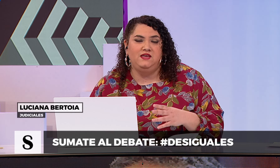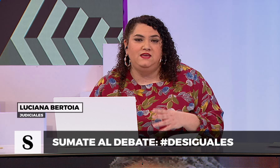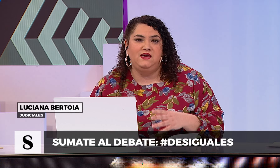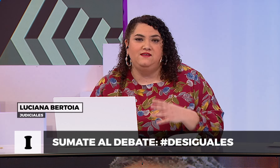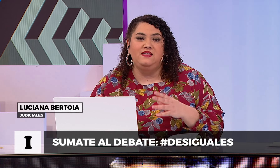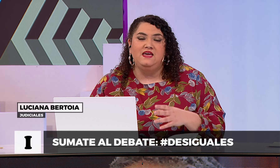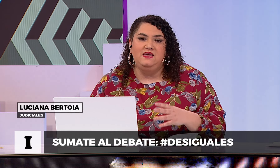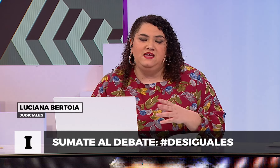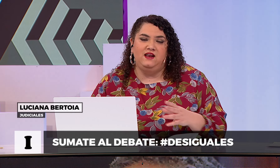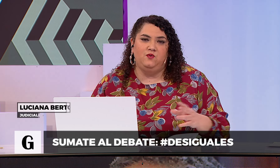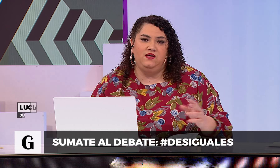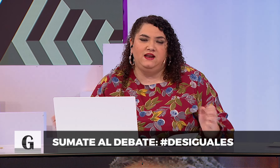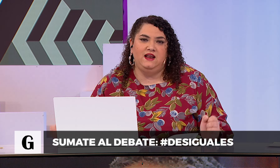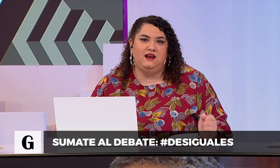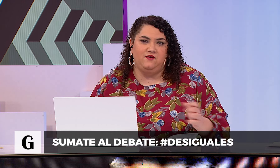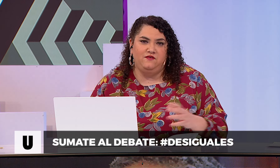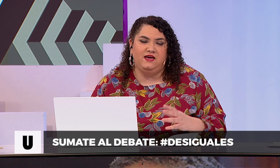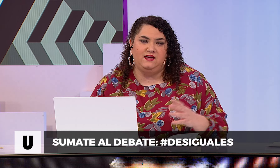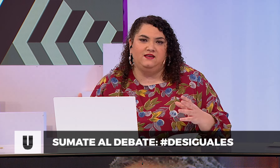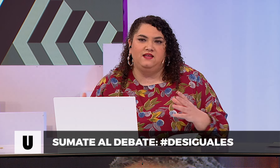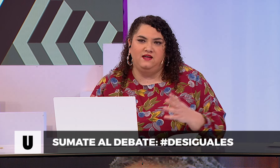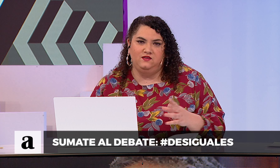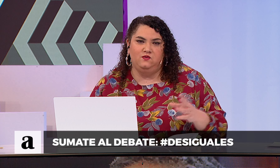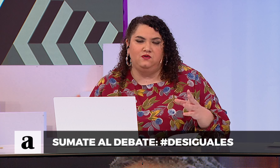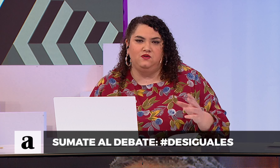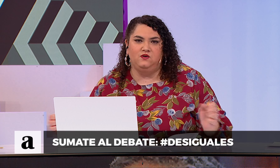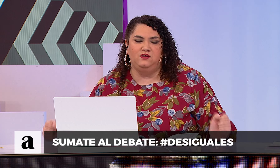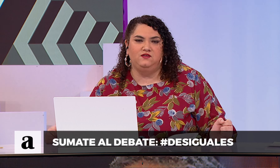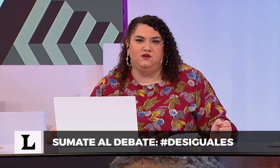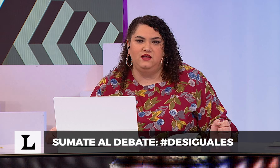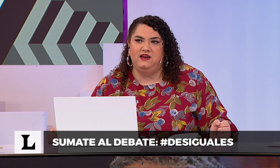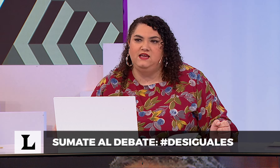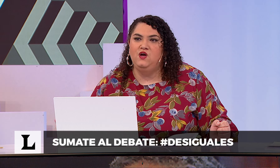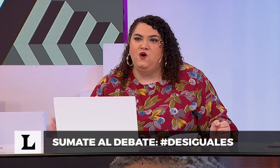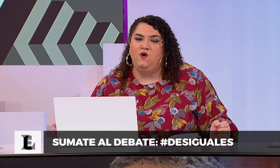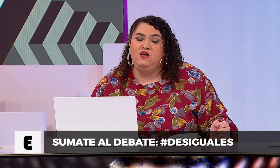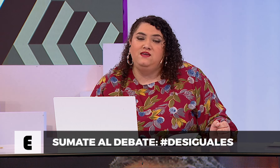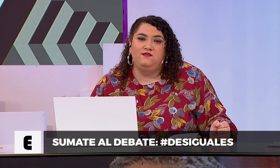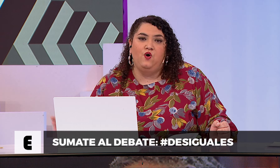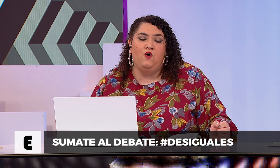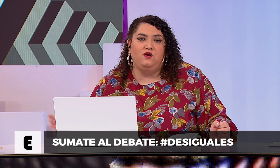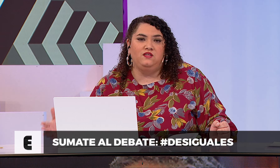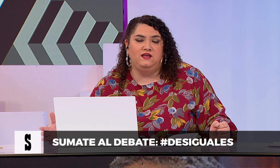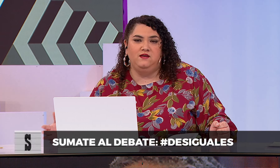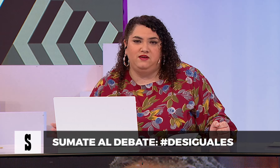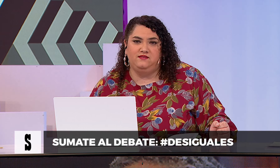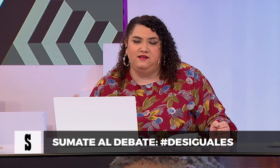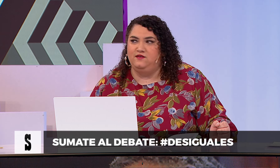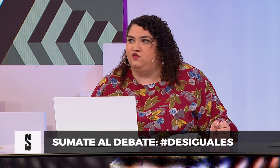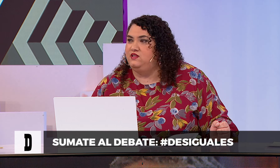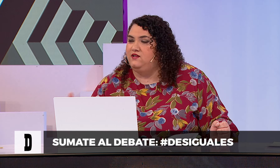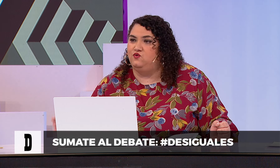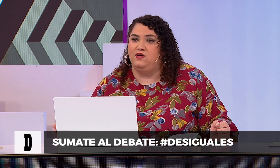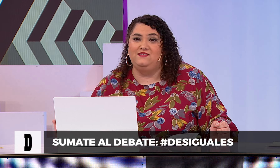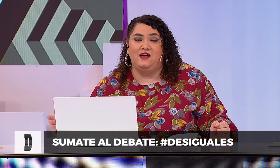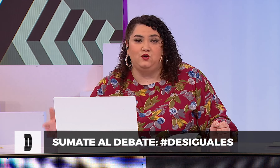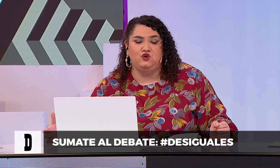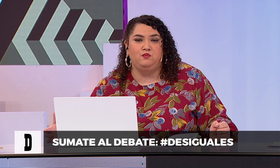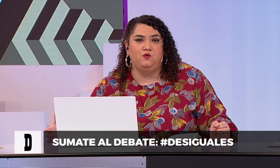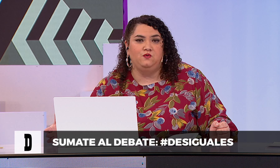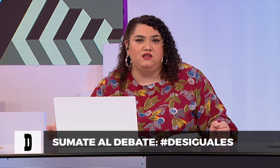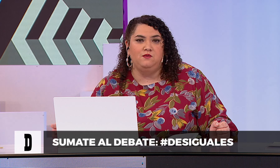pidió medidas, y el juez Daniel Rafecas, que está de turno con Stornelli, hizo órdenes de presentación tanto